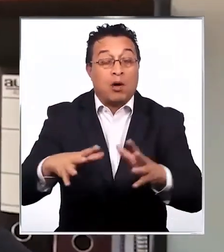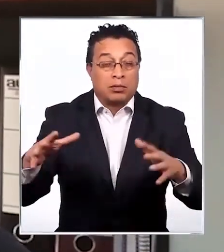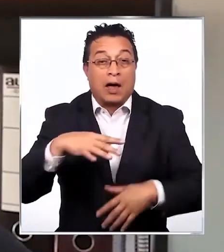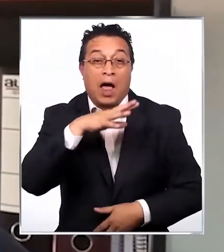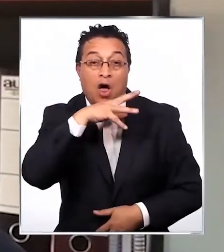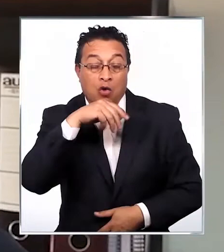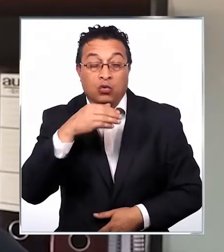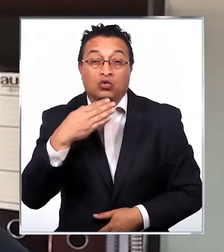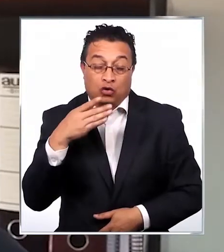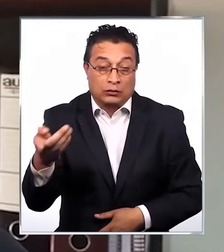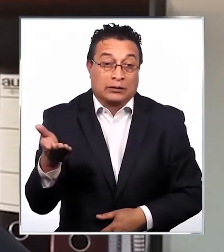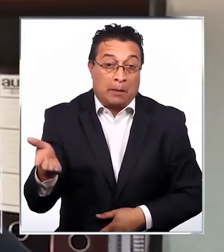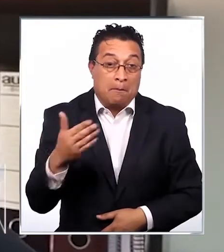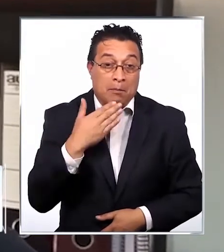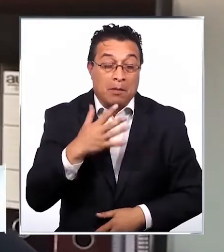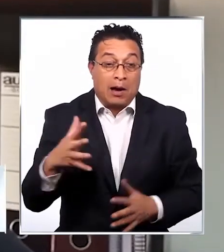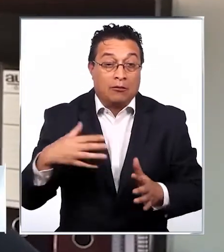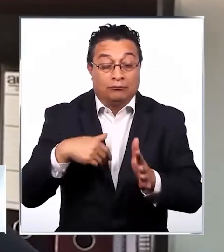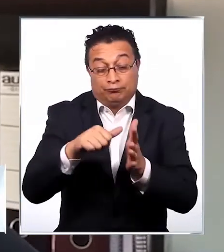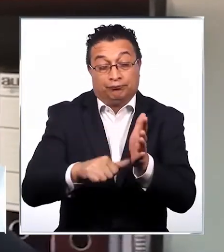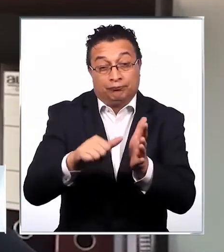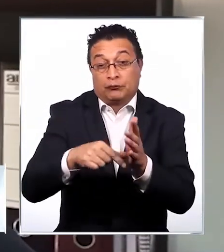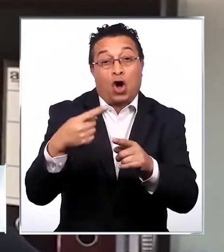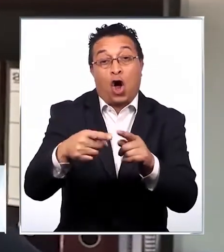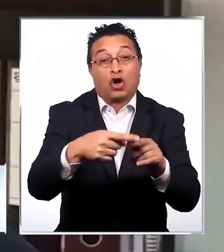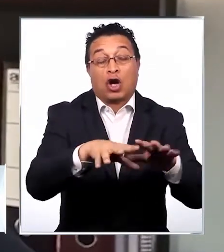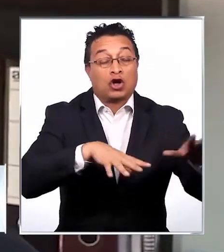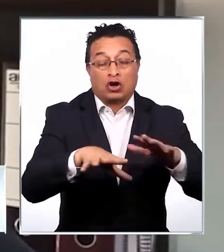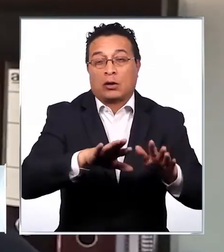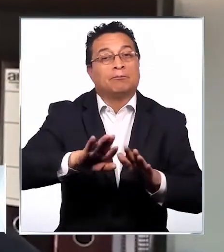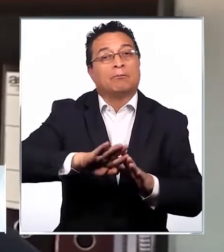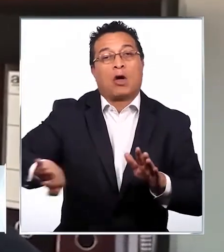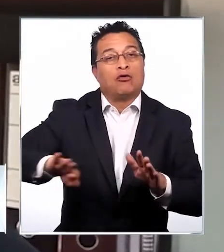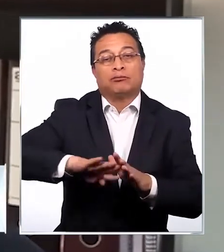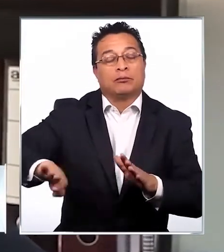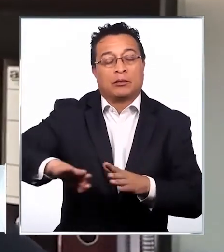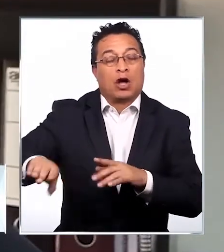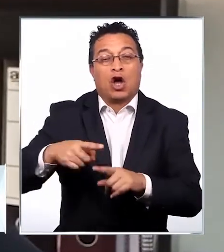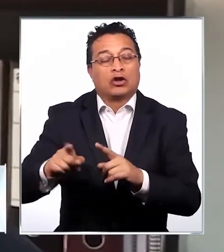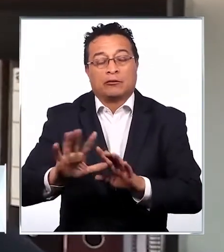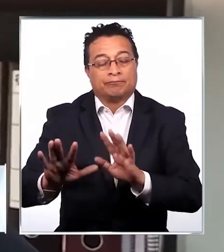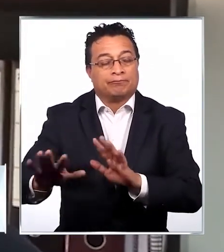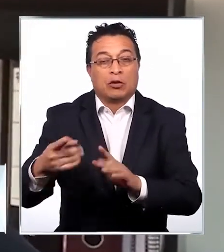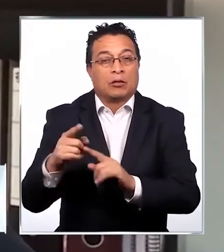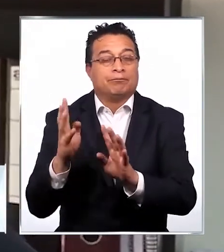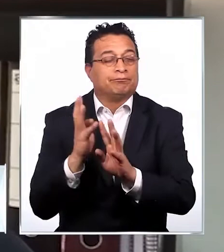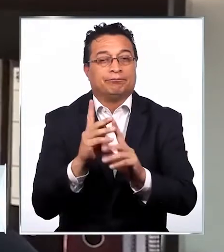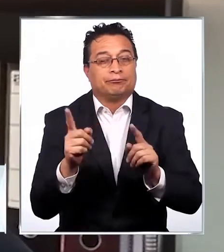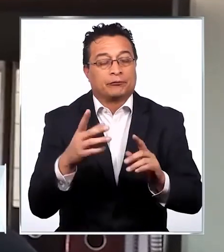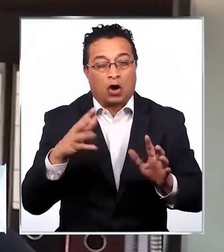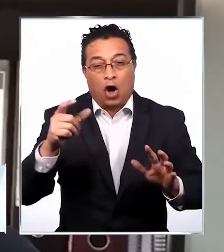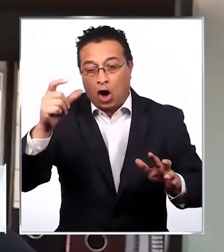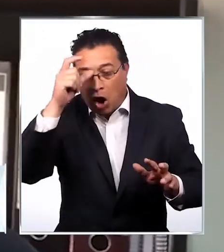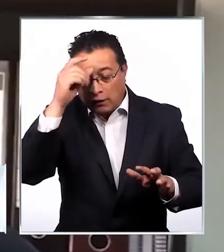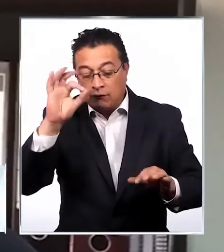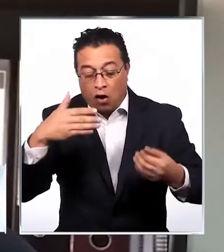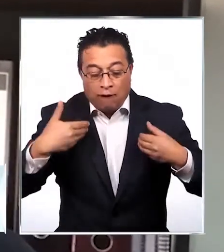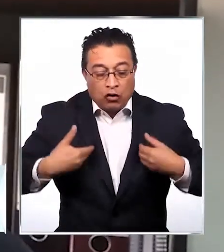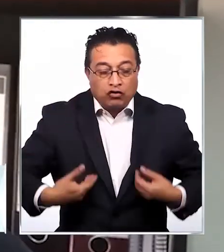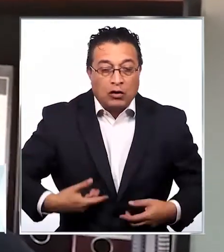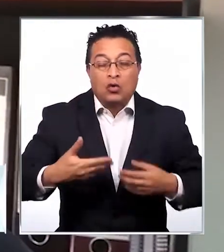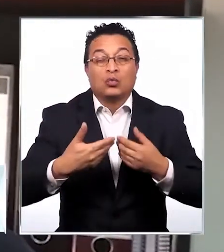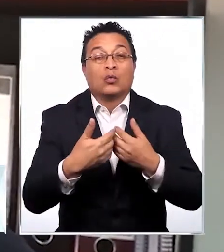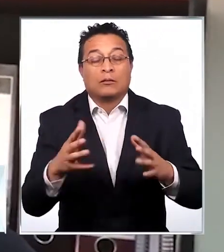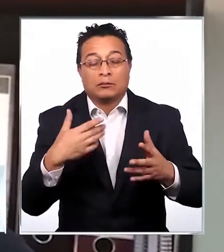en adultos mayores, los que efectivamente a veces por comorbilidades, por preferencia o por estado cognitivo o funcional